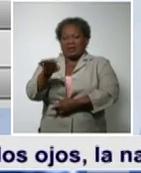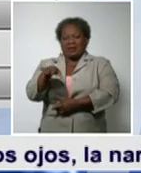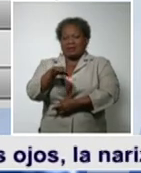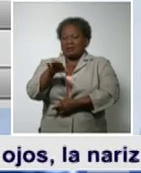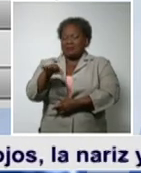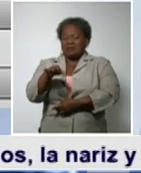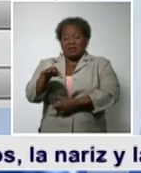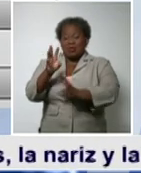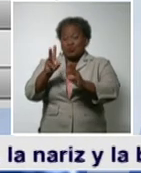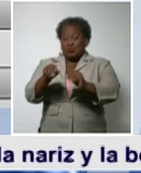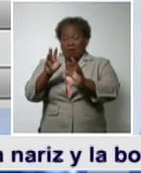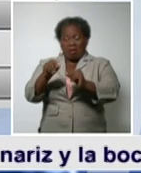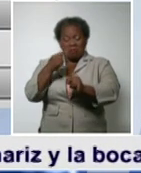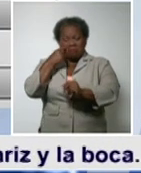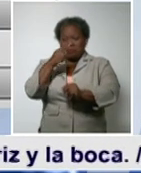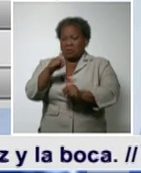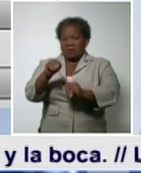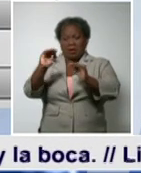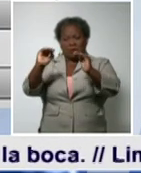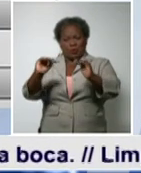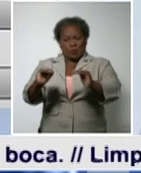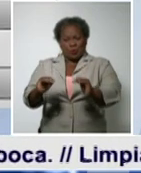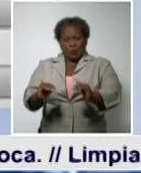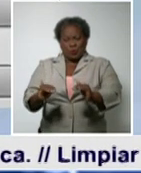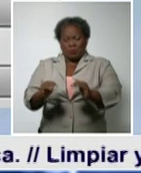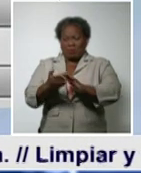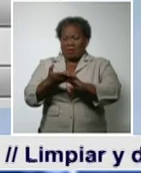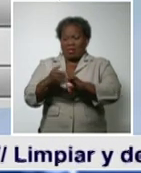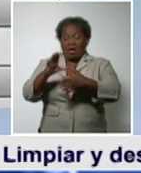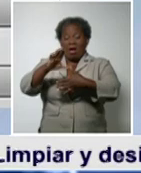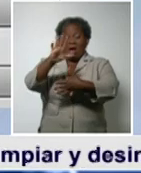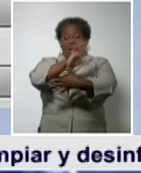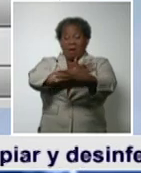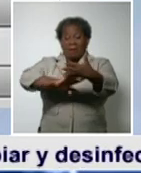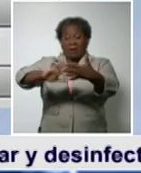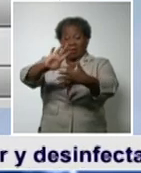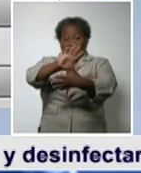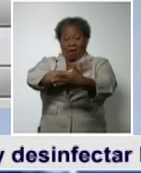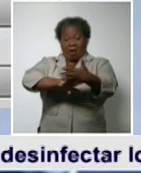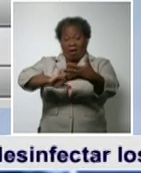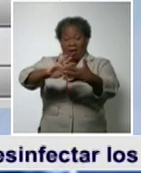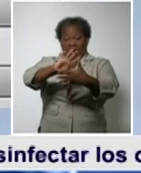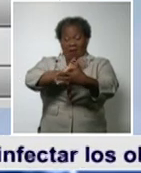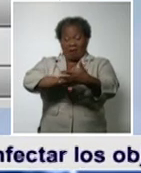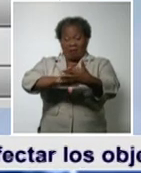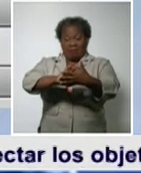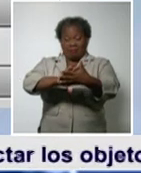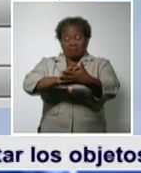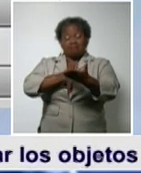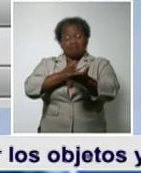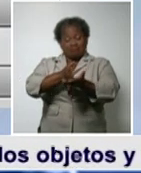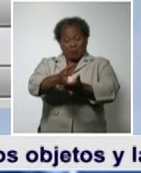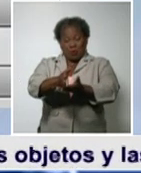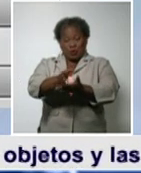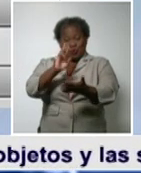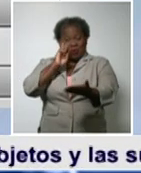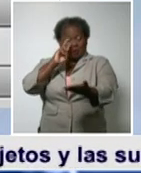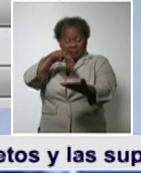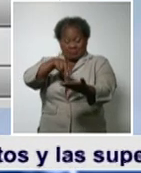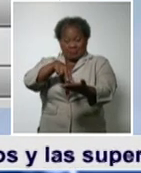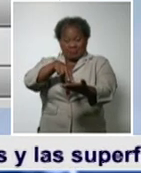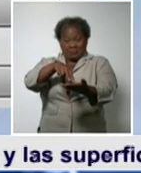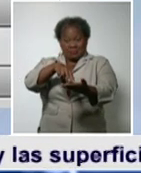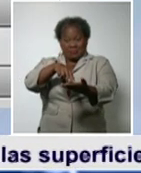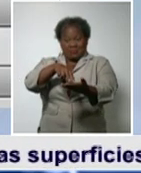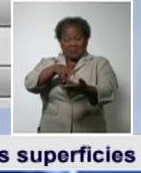resultados. La región de las Américas, que sigue siendo el epicentro de la pandemia, al